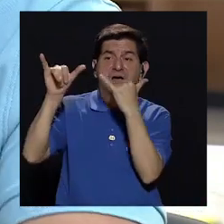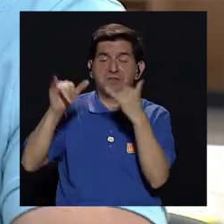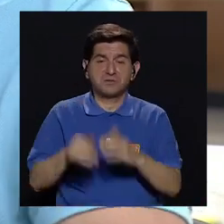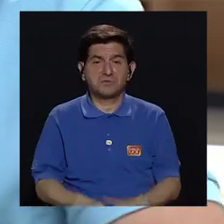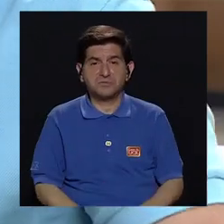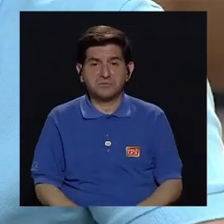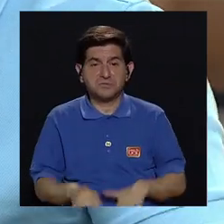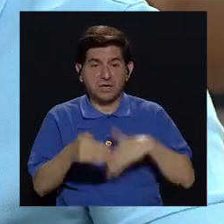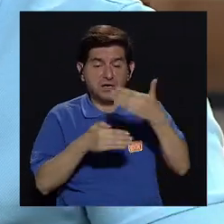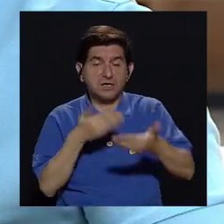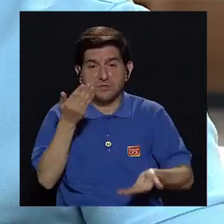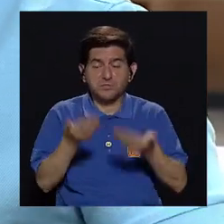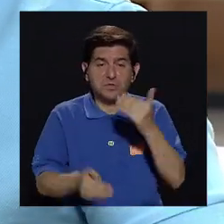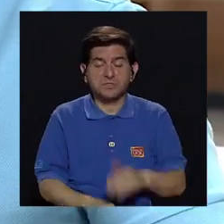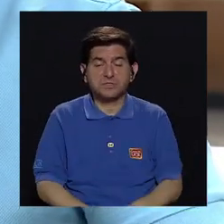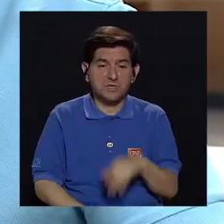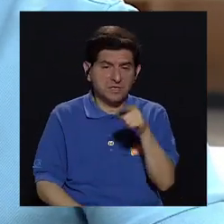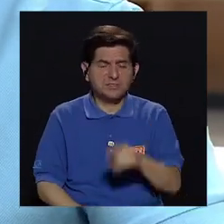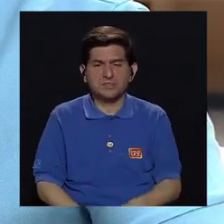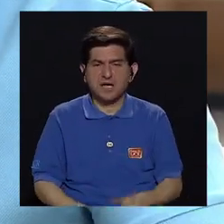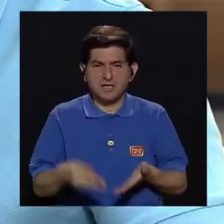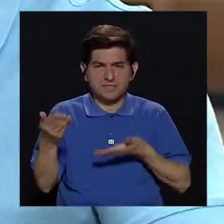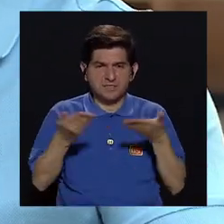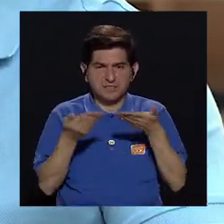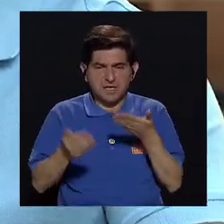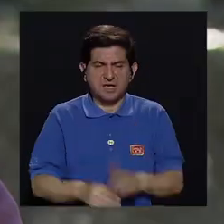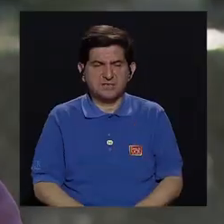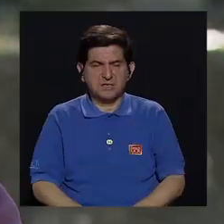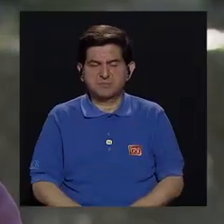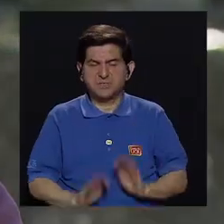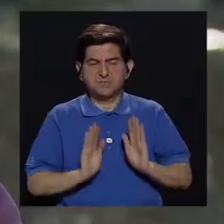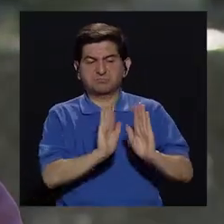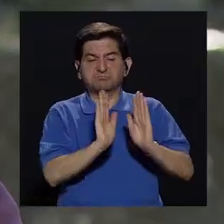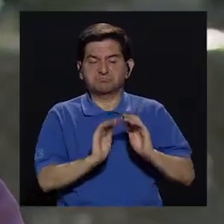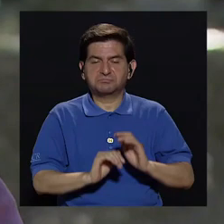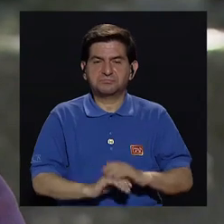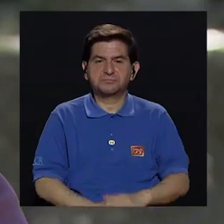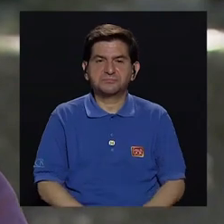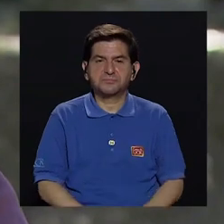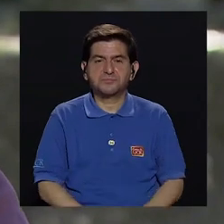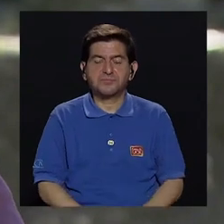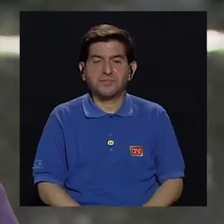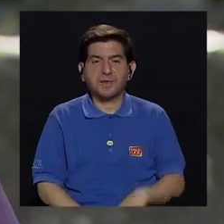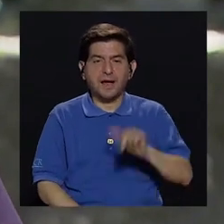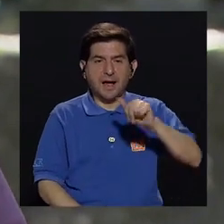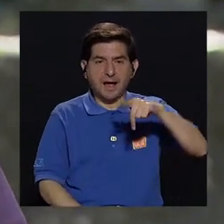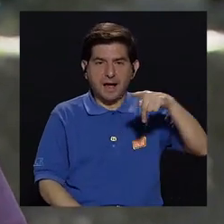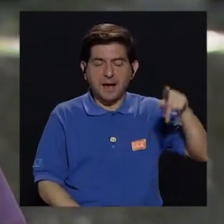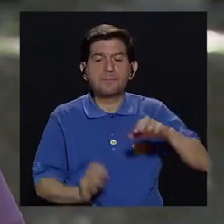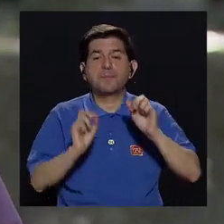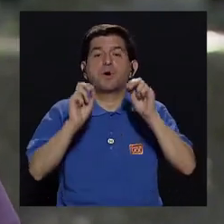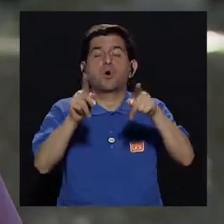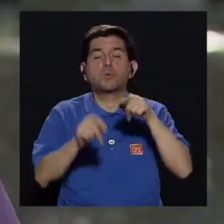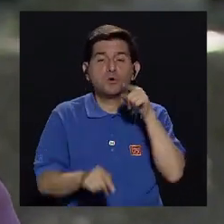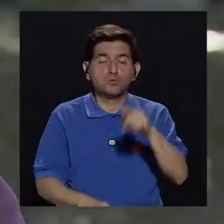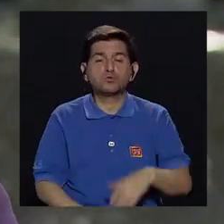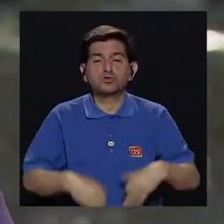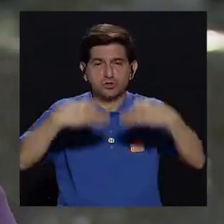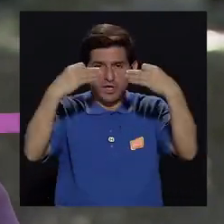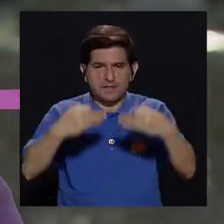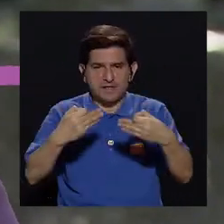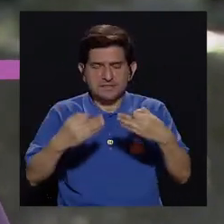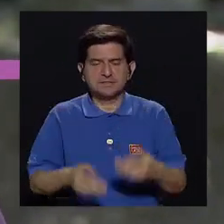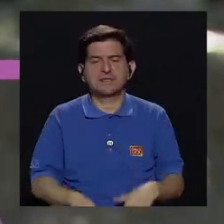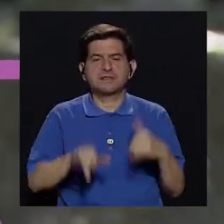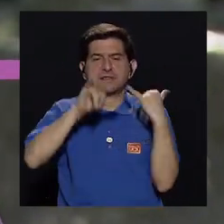que después puedan tener alguna represalia en el servicio que les brinda. Sí, la aplicación da la oportunidad de que usted decida